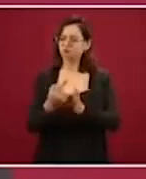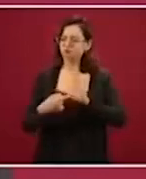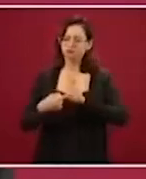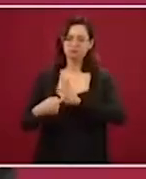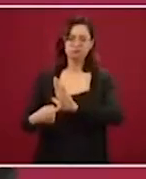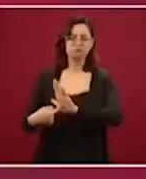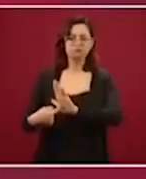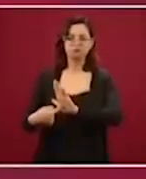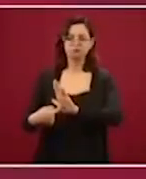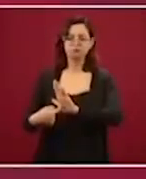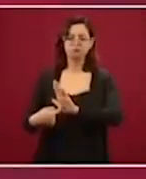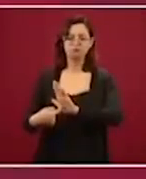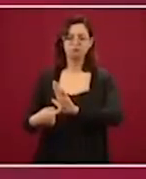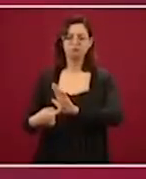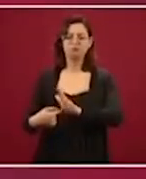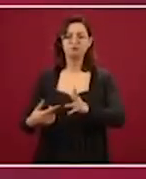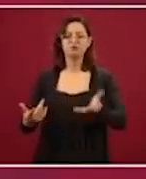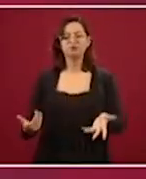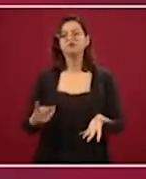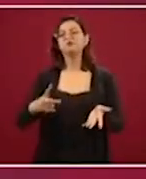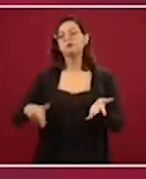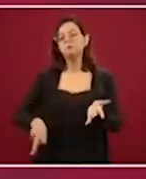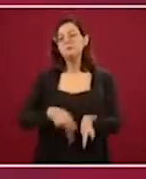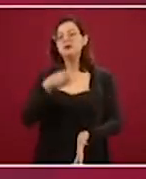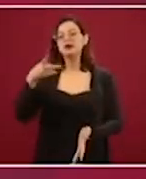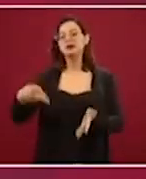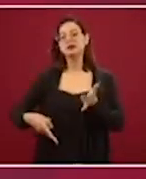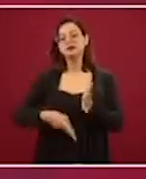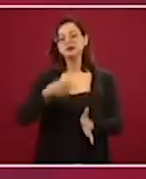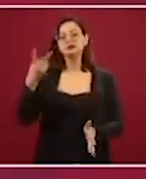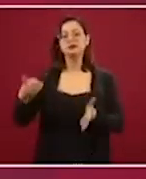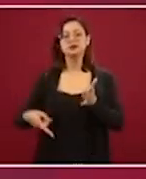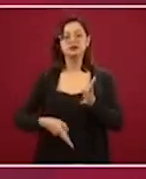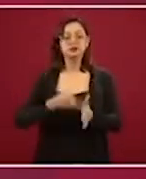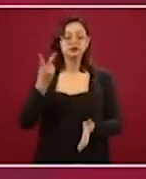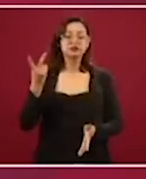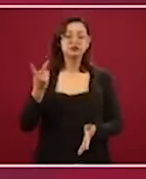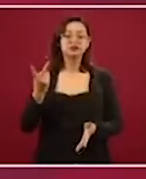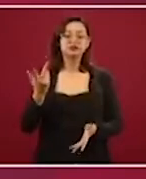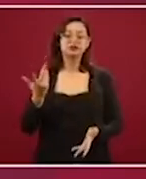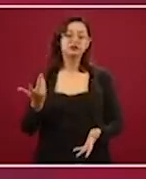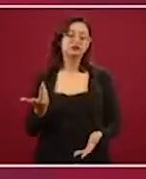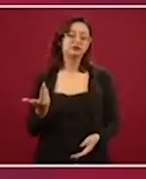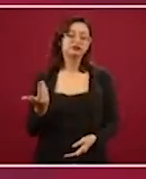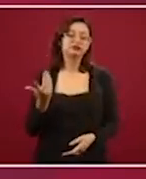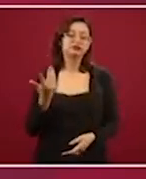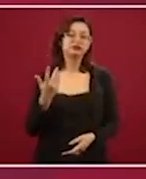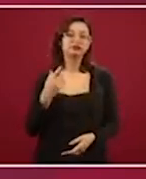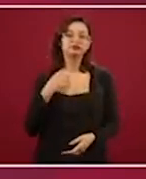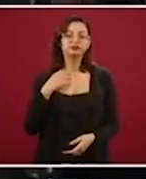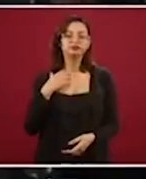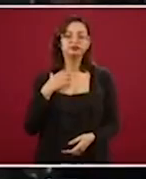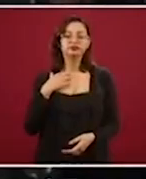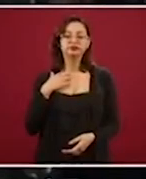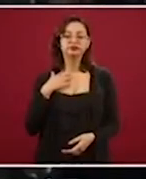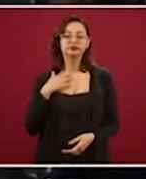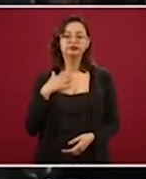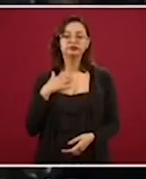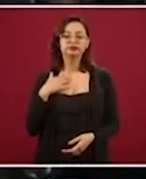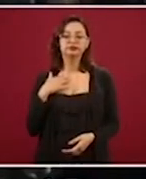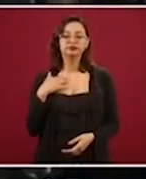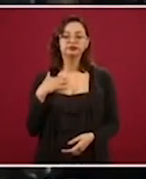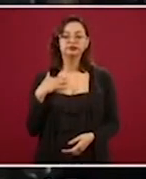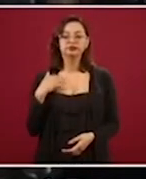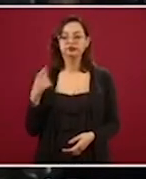nos han mandado a decir un poco en lo que plantean el este